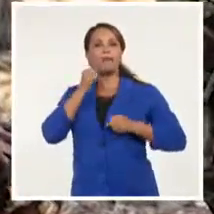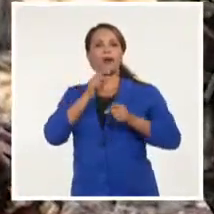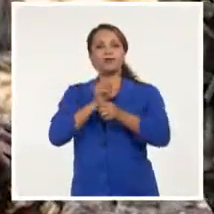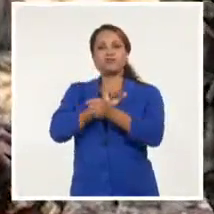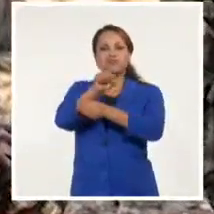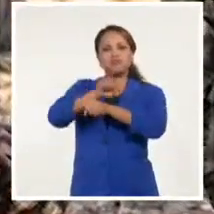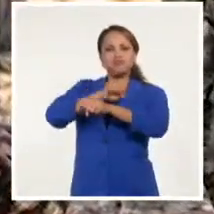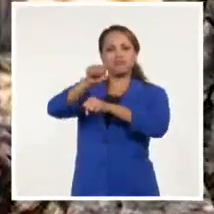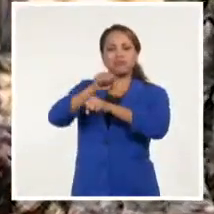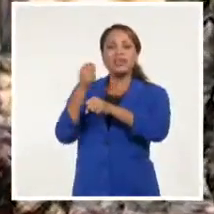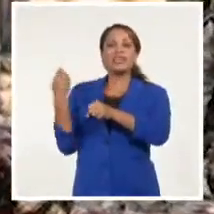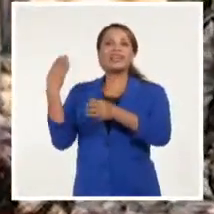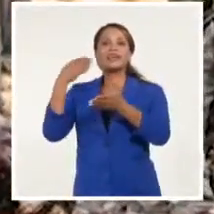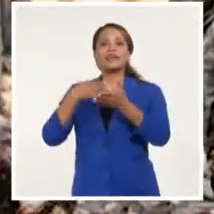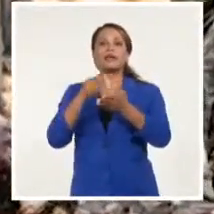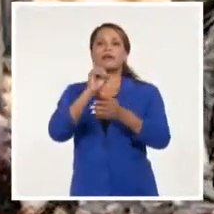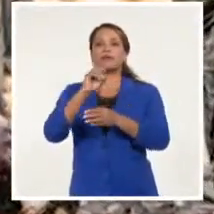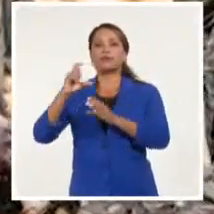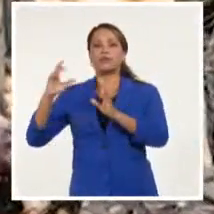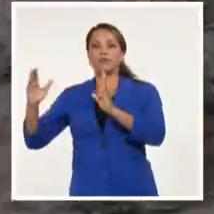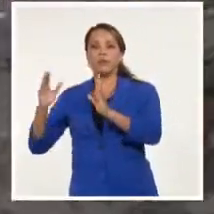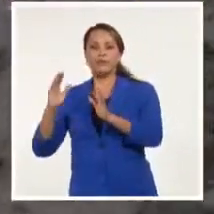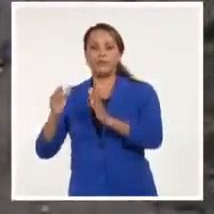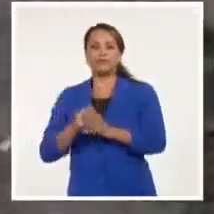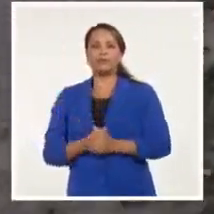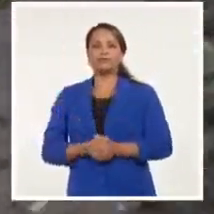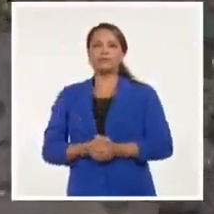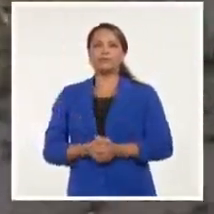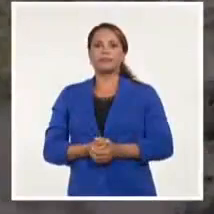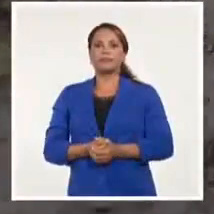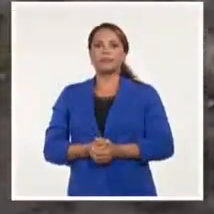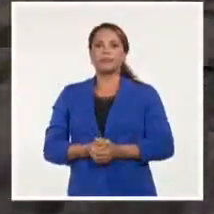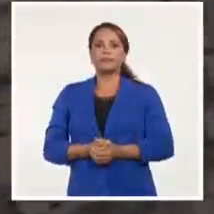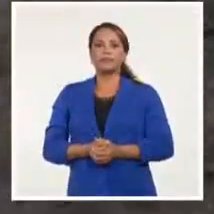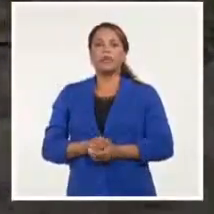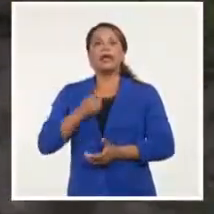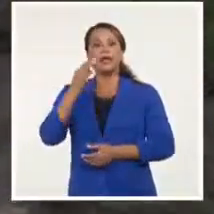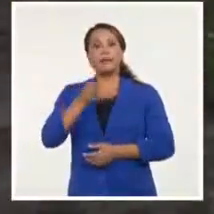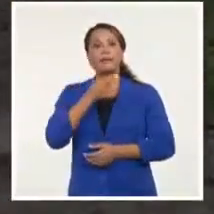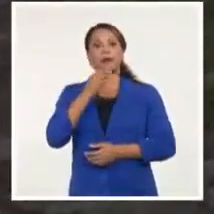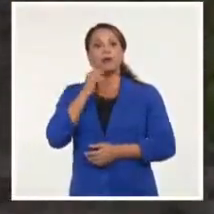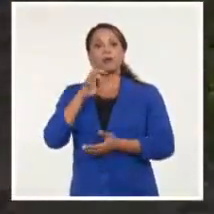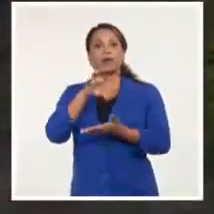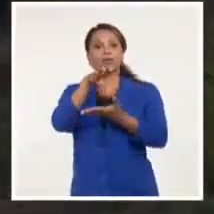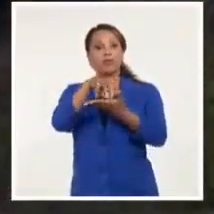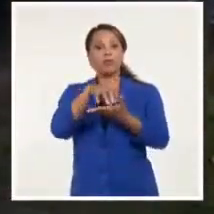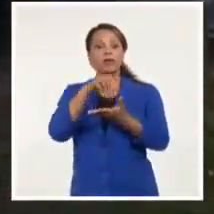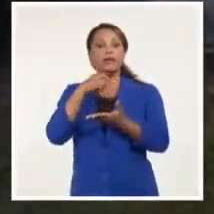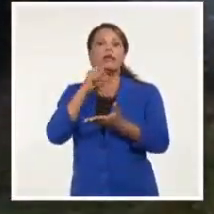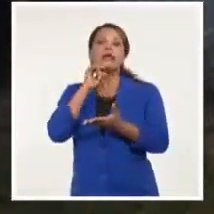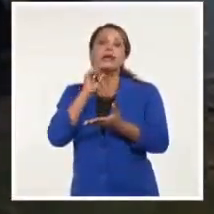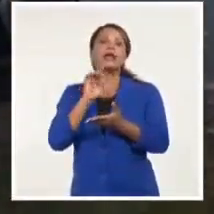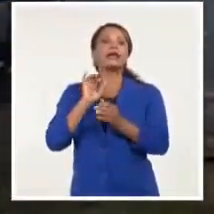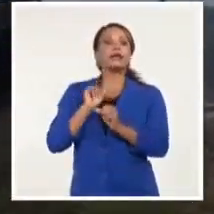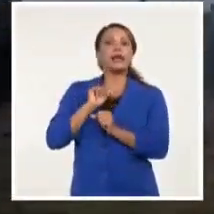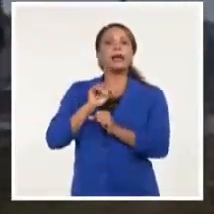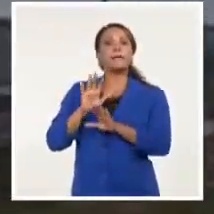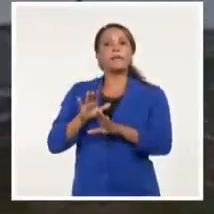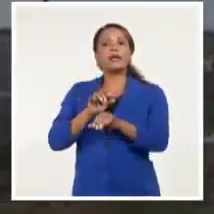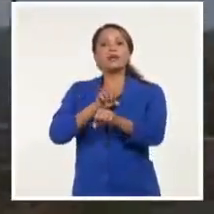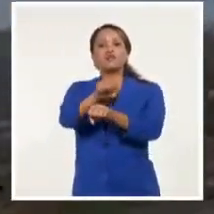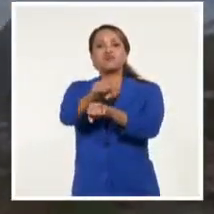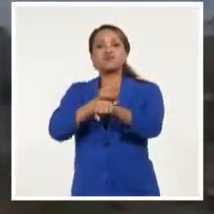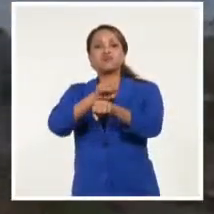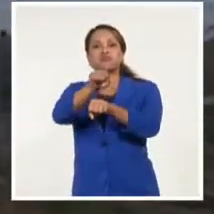que llegan desde Occidente. El titular de defensa ucraniano destacó que Kiev sigue aspirando a recibir tanques